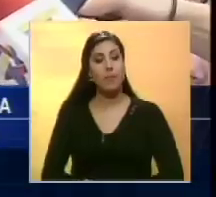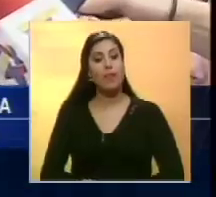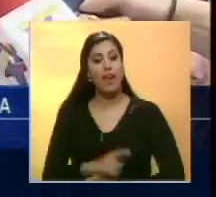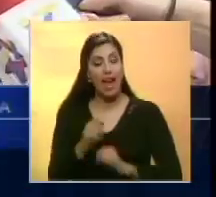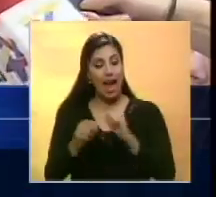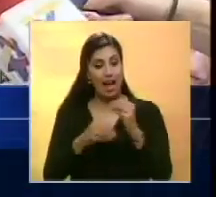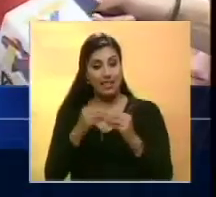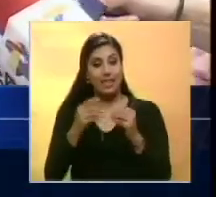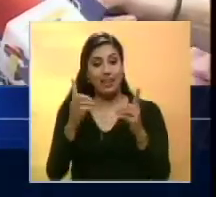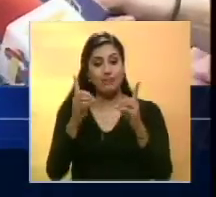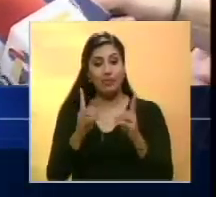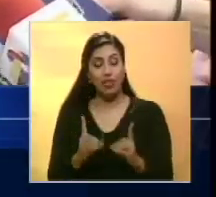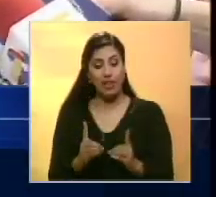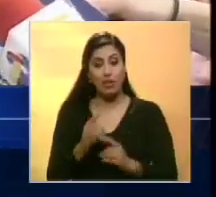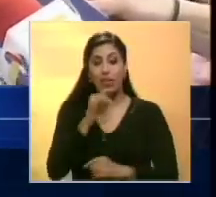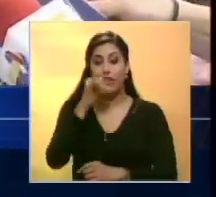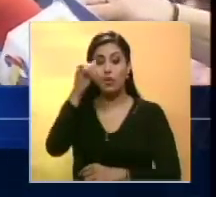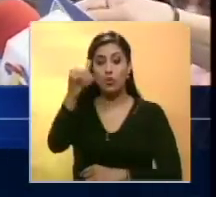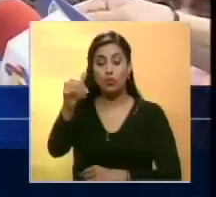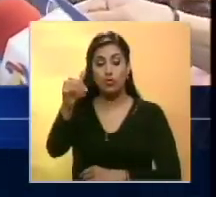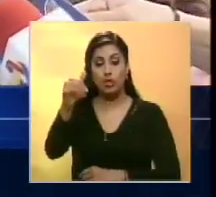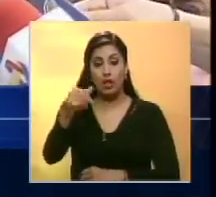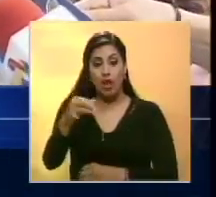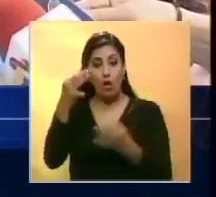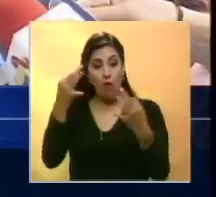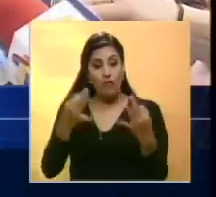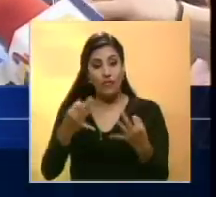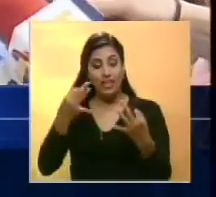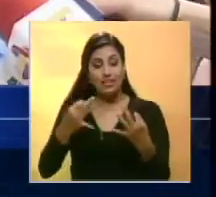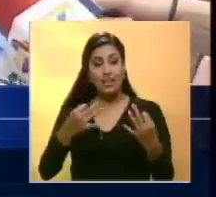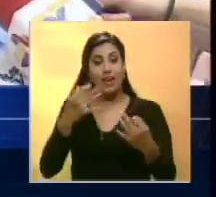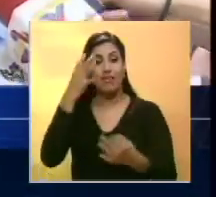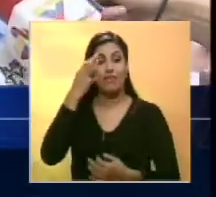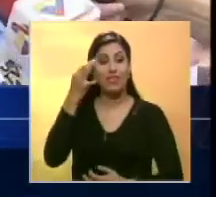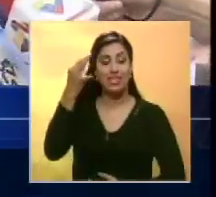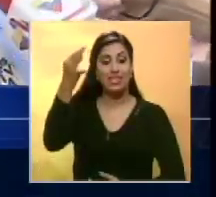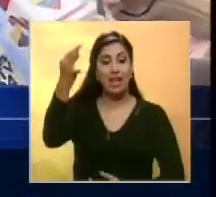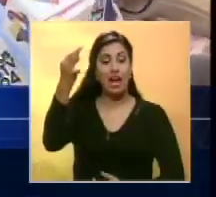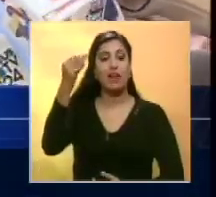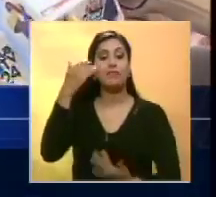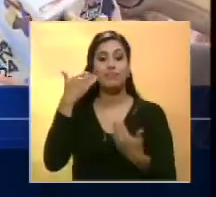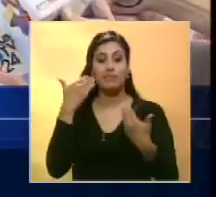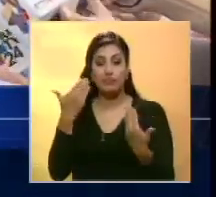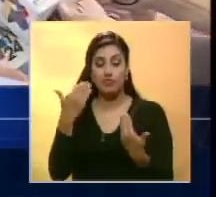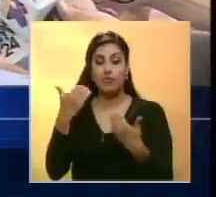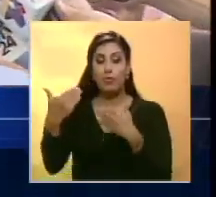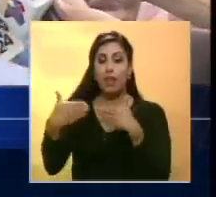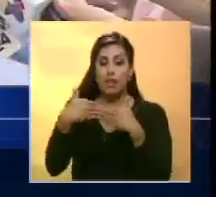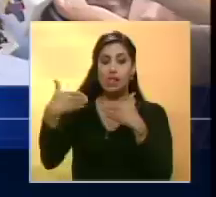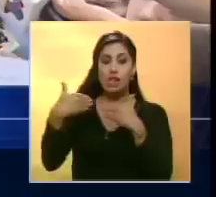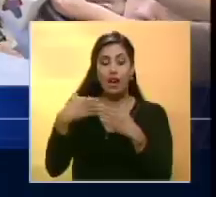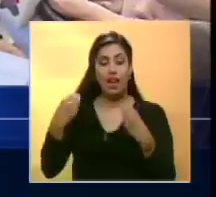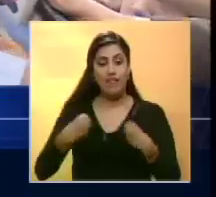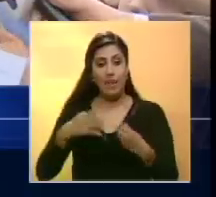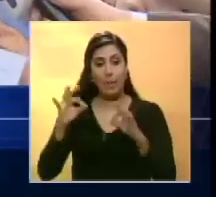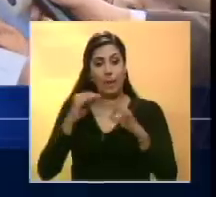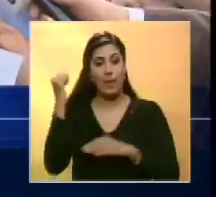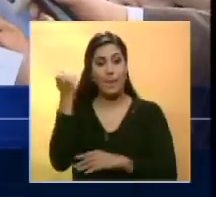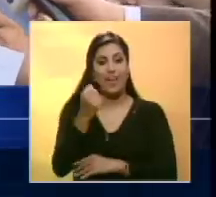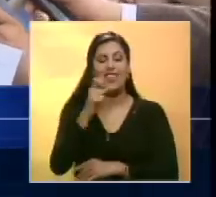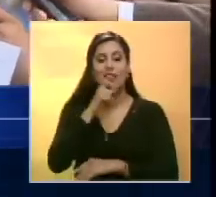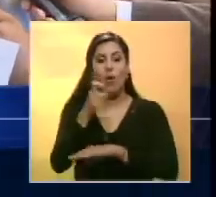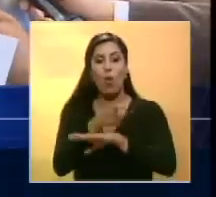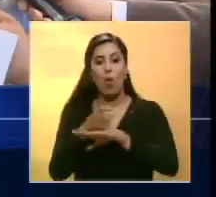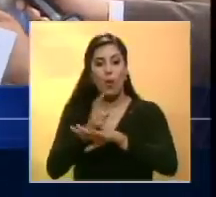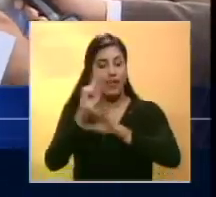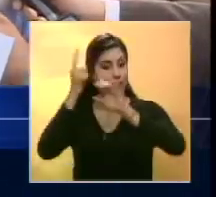Haciendo la denuncia oficial, aquí está el recibido de la Fiscalía, en función de las amenazas a la vida que hizo el